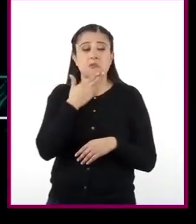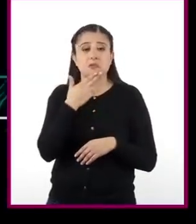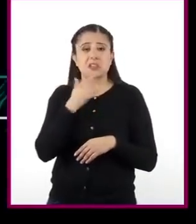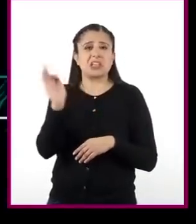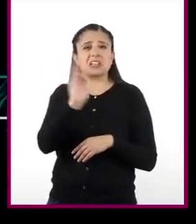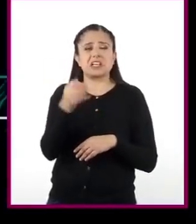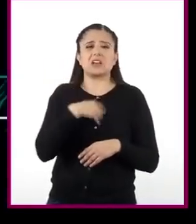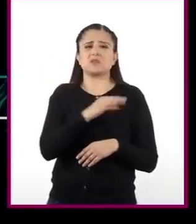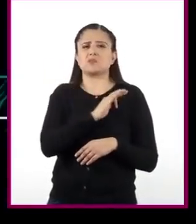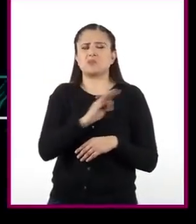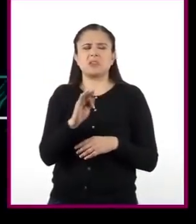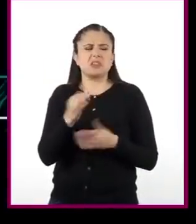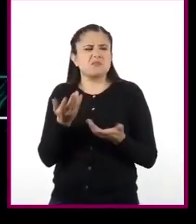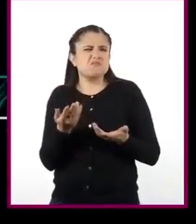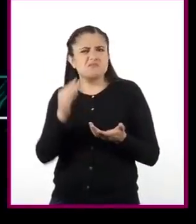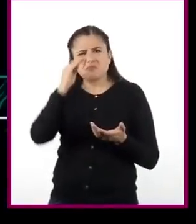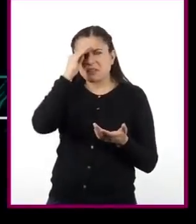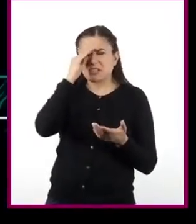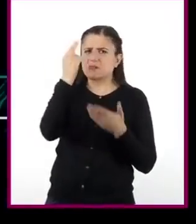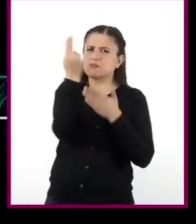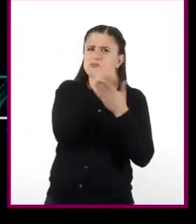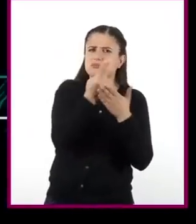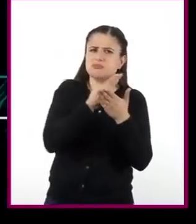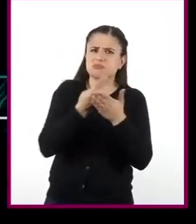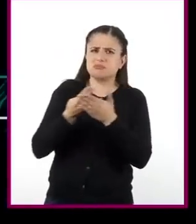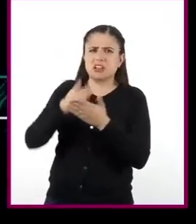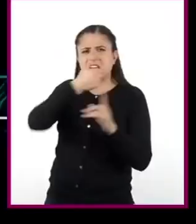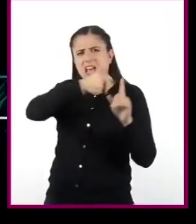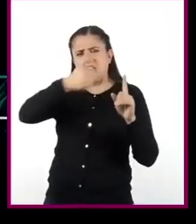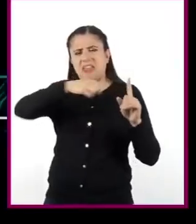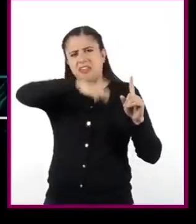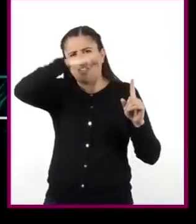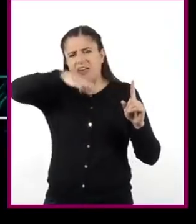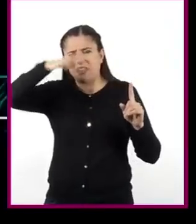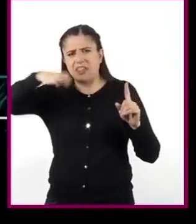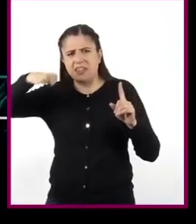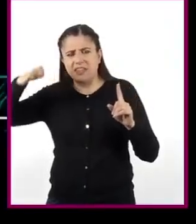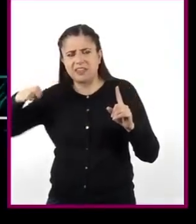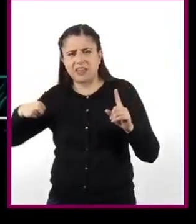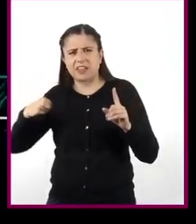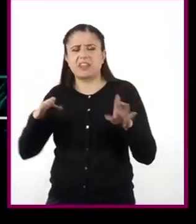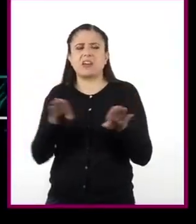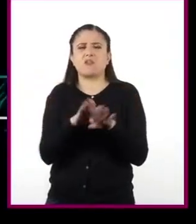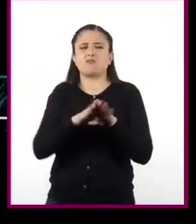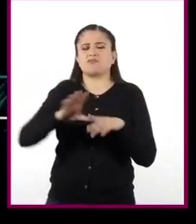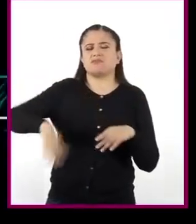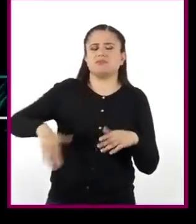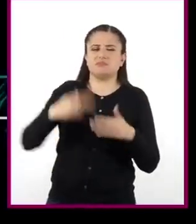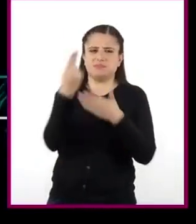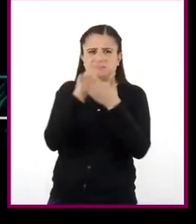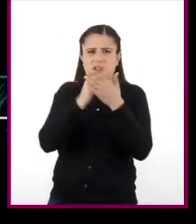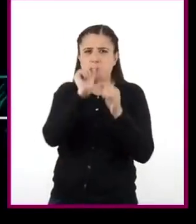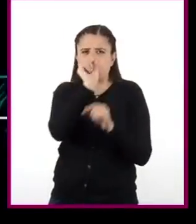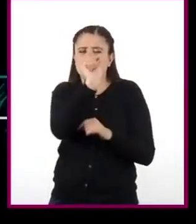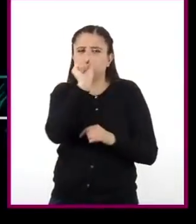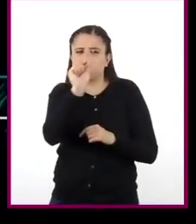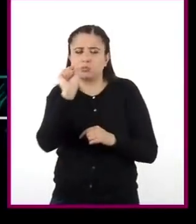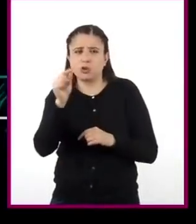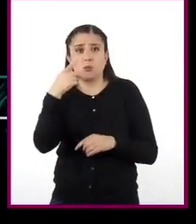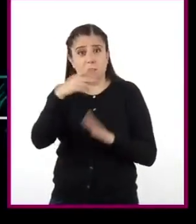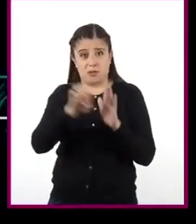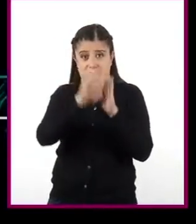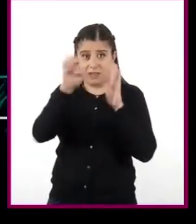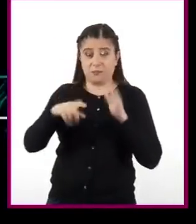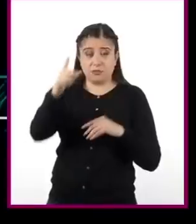a lo mejor podría pensar en graficar cada edad con puntos, como lo hacíamos en las gráficas de puntos, pero por ejemplo,